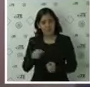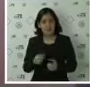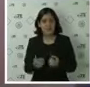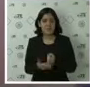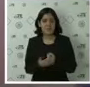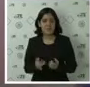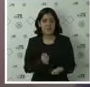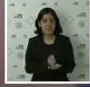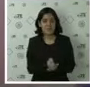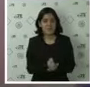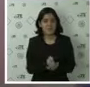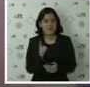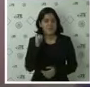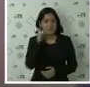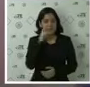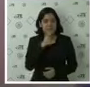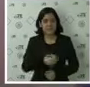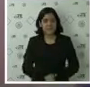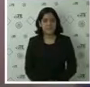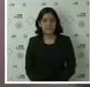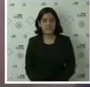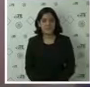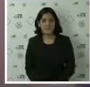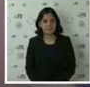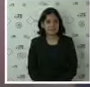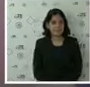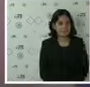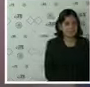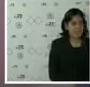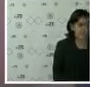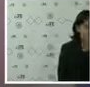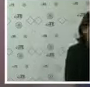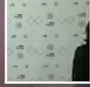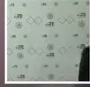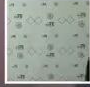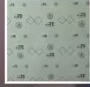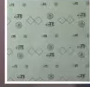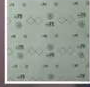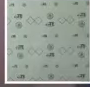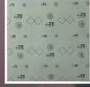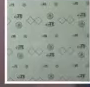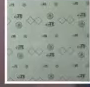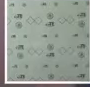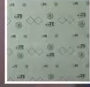Ejemplo claro de esto puede ser que estando en casa únicamente con familia cercana y sin la